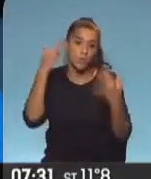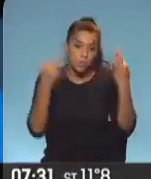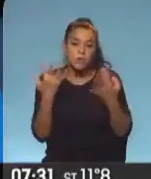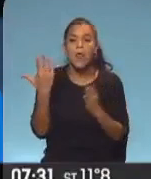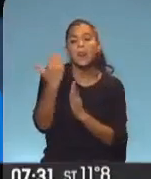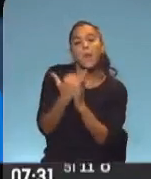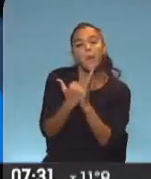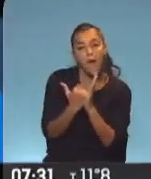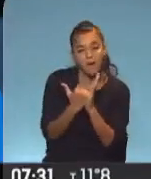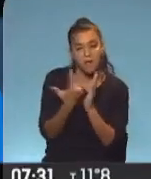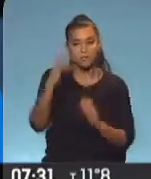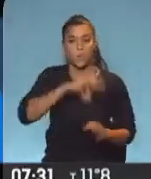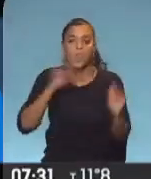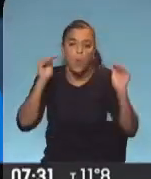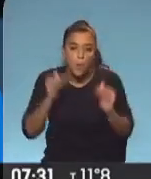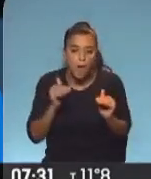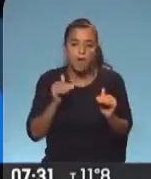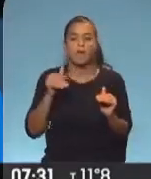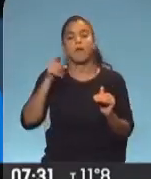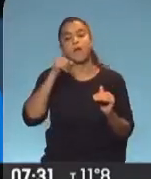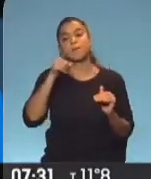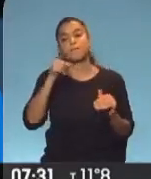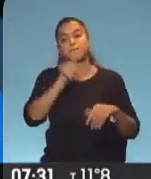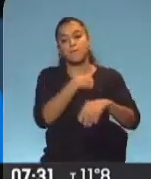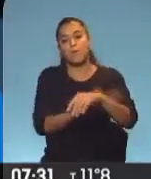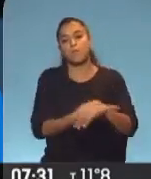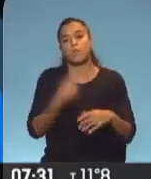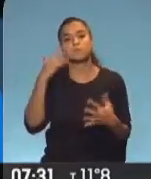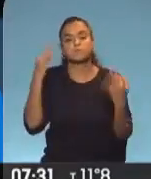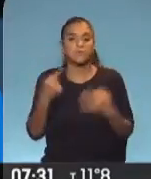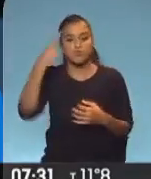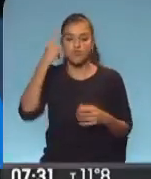una rebaja masiva de sueldos en el Poder Judicial, es virtualmente impensable.